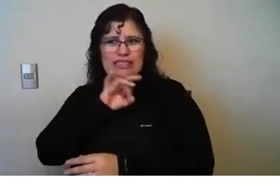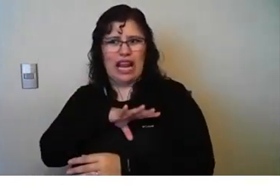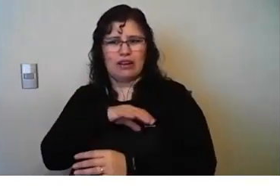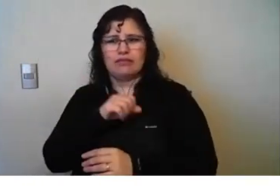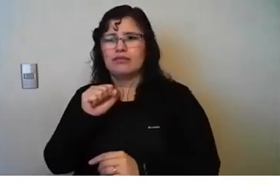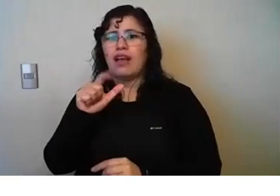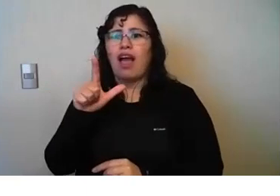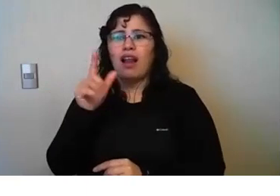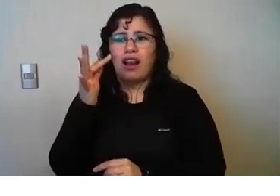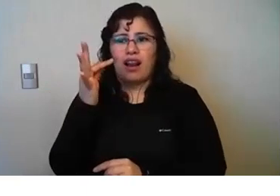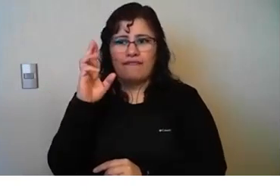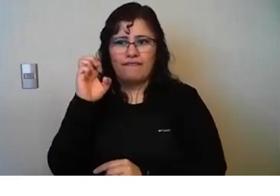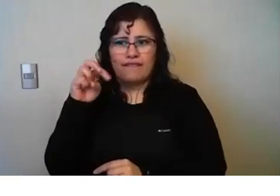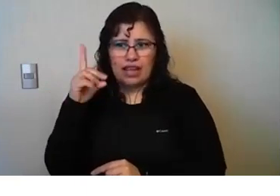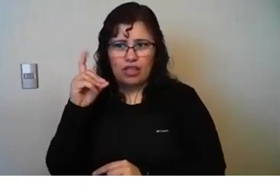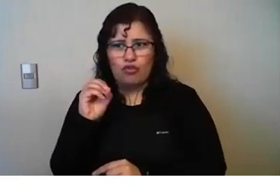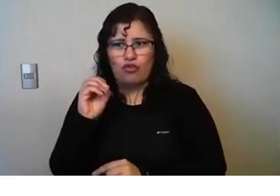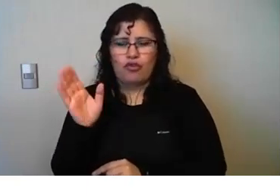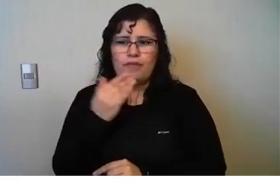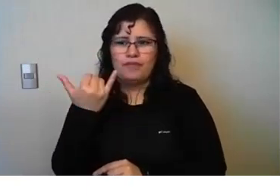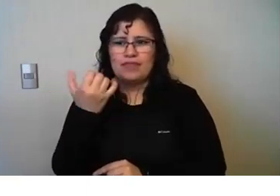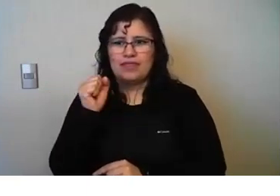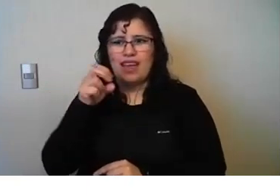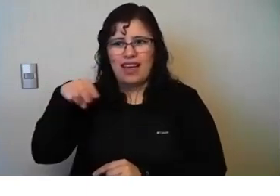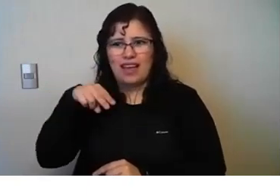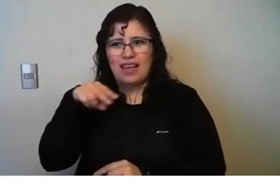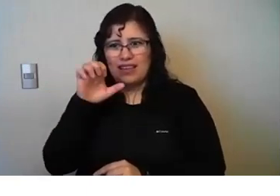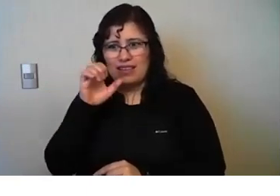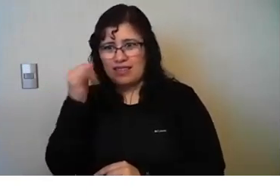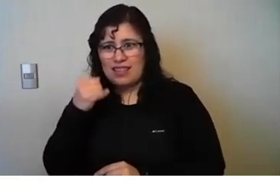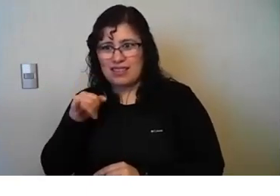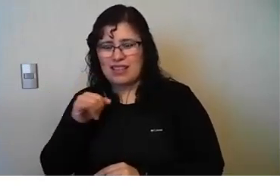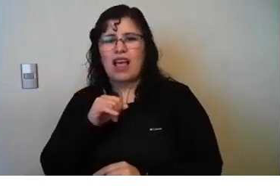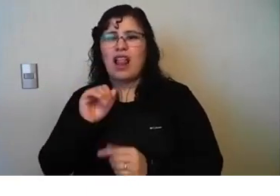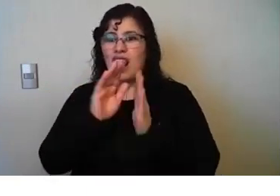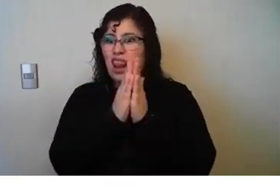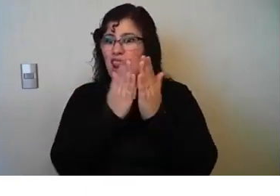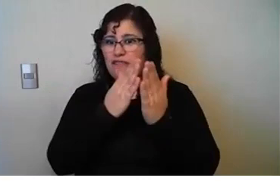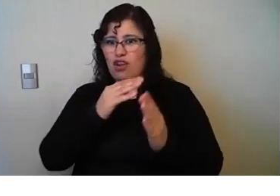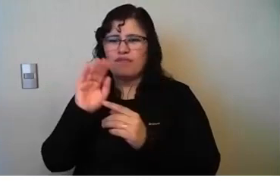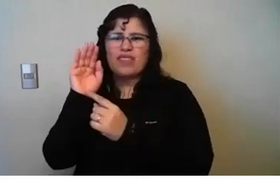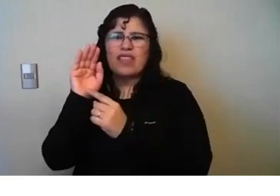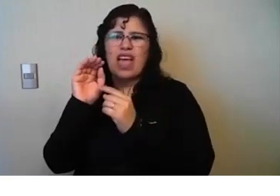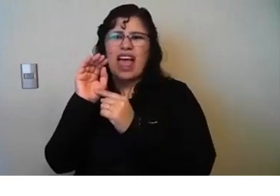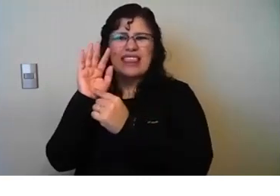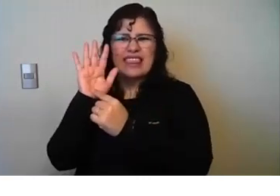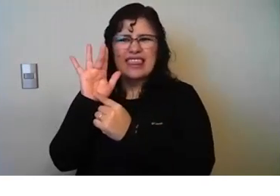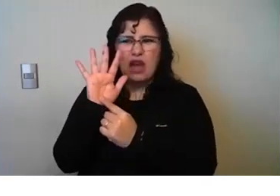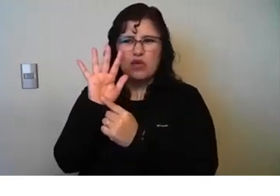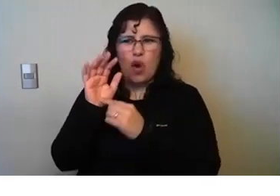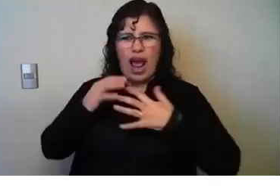Yáñez, del libro Neuroanatomía, nos marca acá